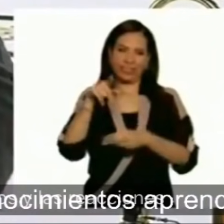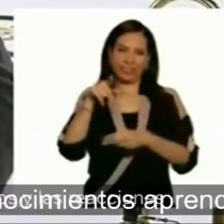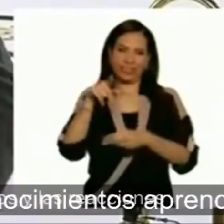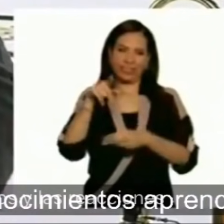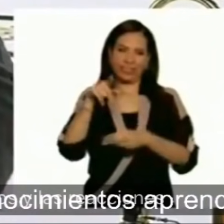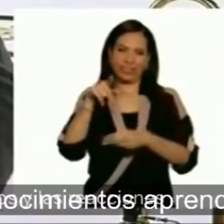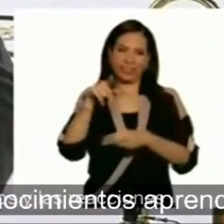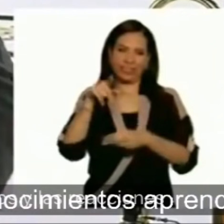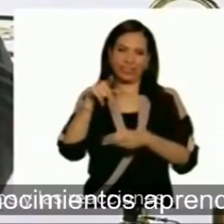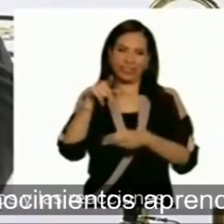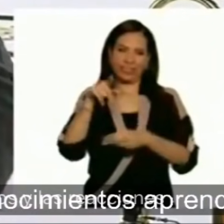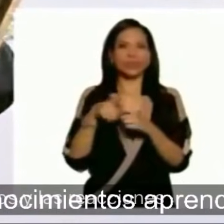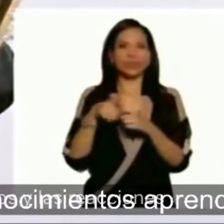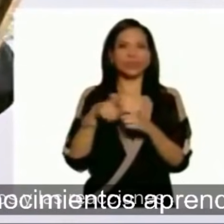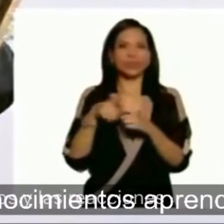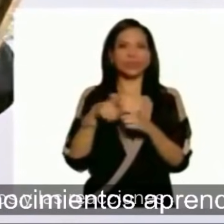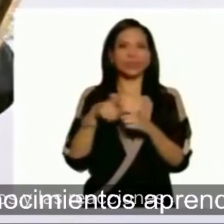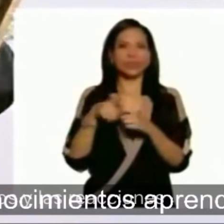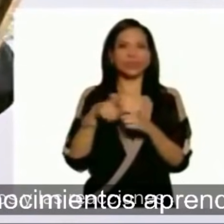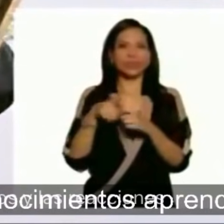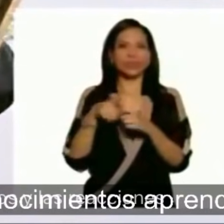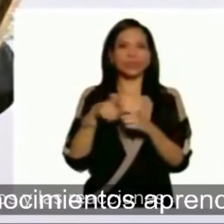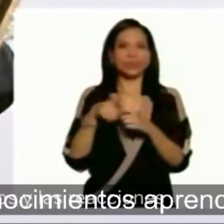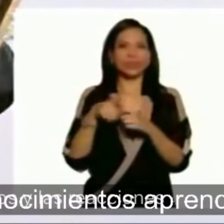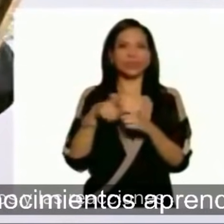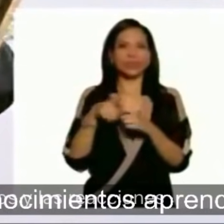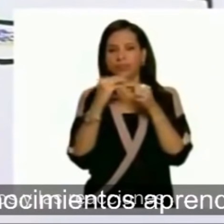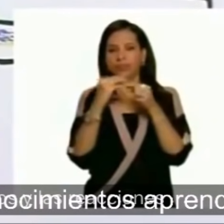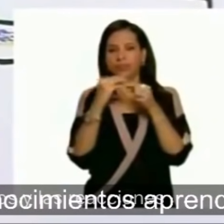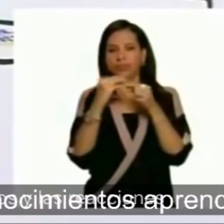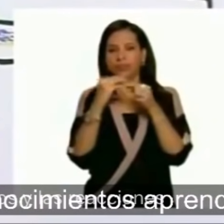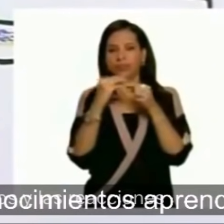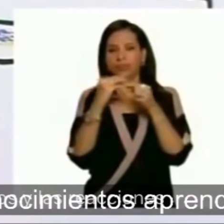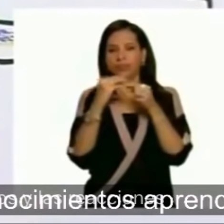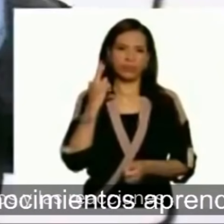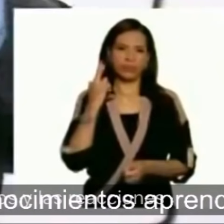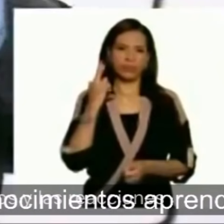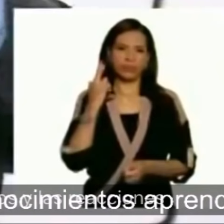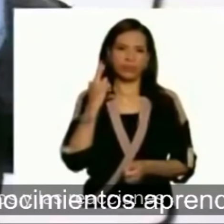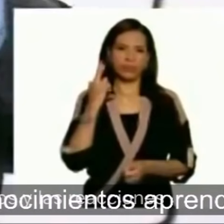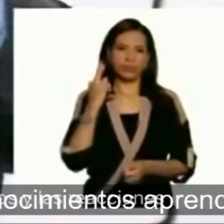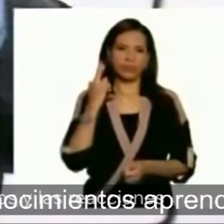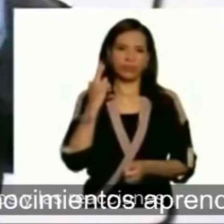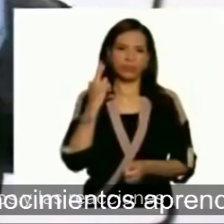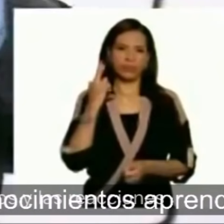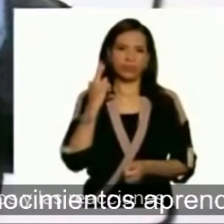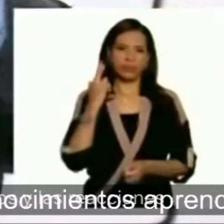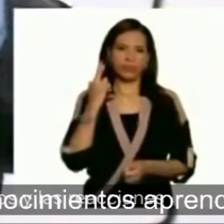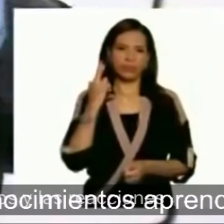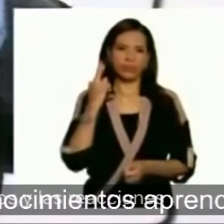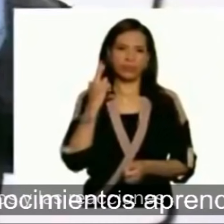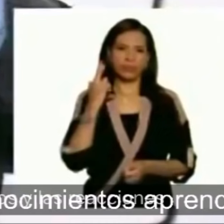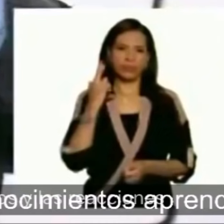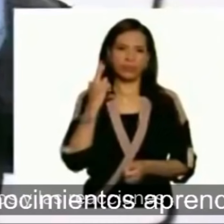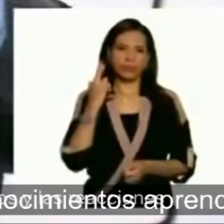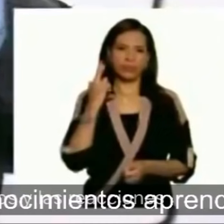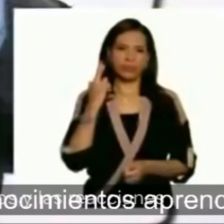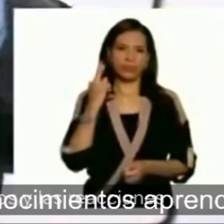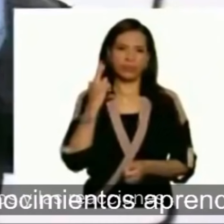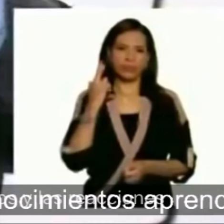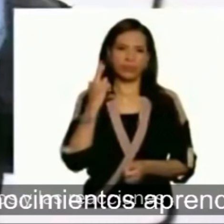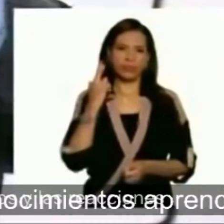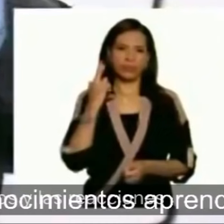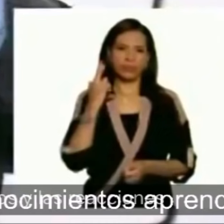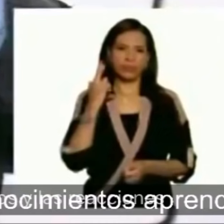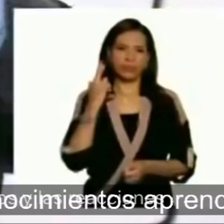varios tipos de trombón. Uno se llama bajo, el otro tenor y el más pequeño se le llama contralto. El trombón tiene una boquilla, la vara y la tercera parte es la